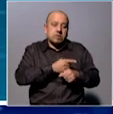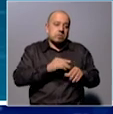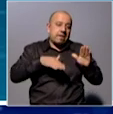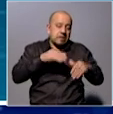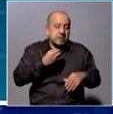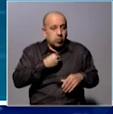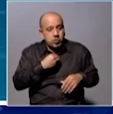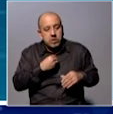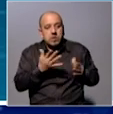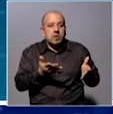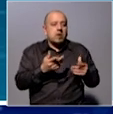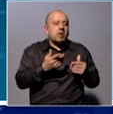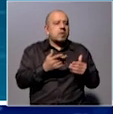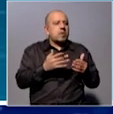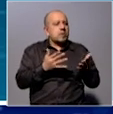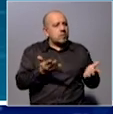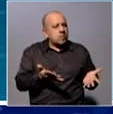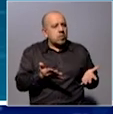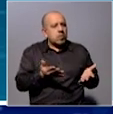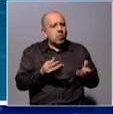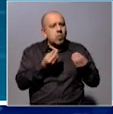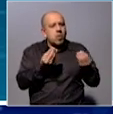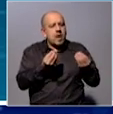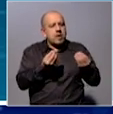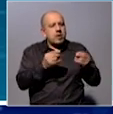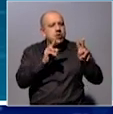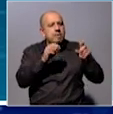por normativa, por los gobiernos, ¿cuáles son los temas que